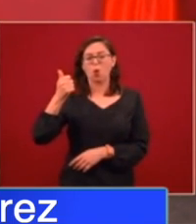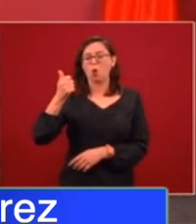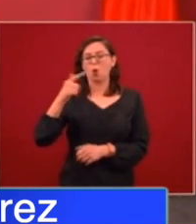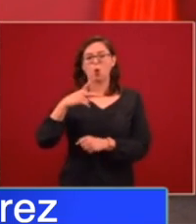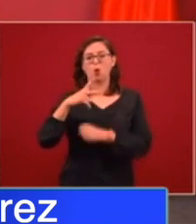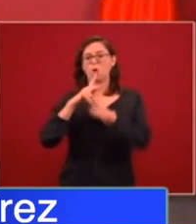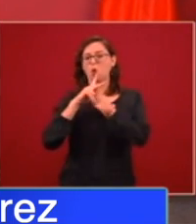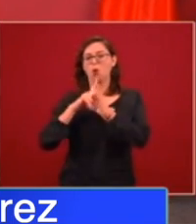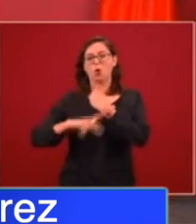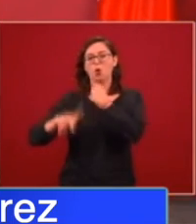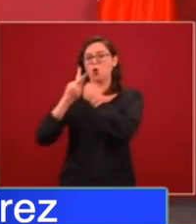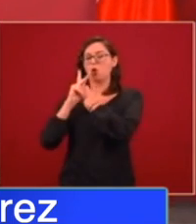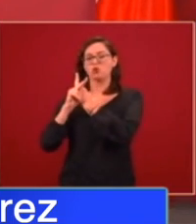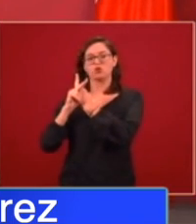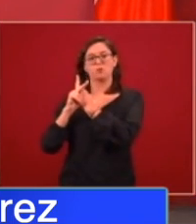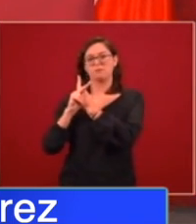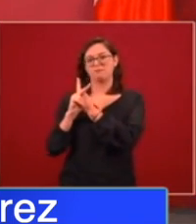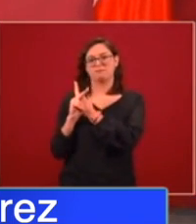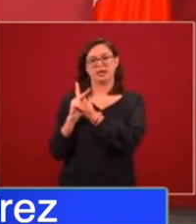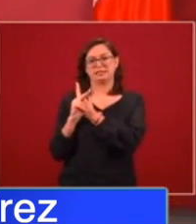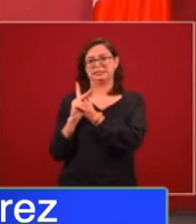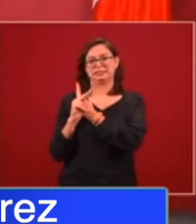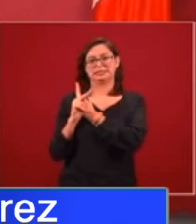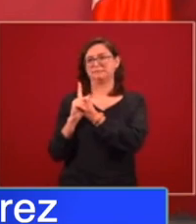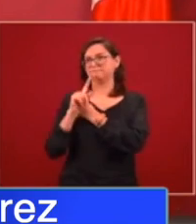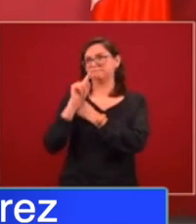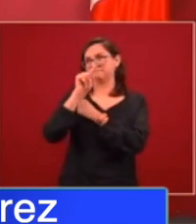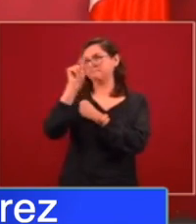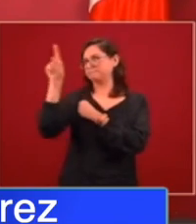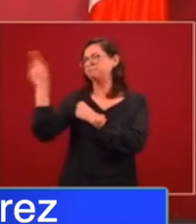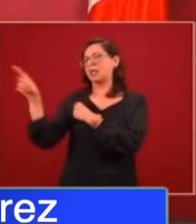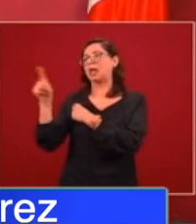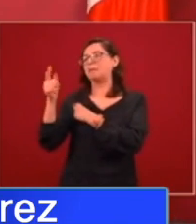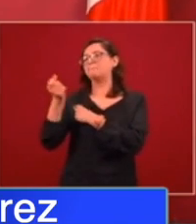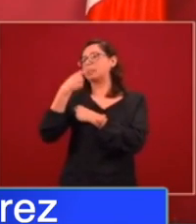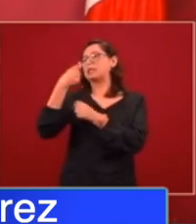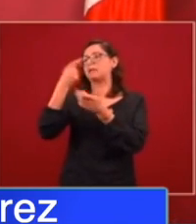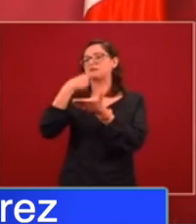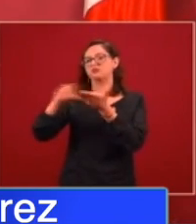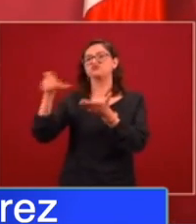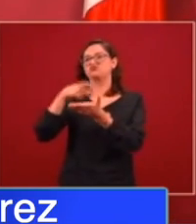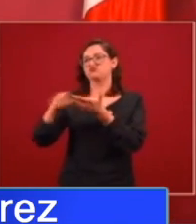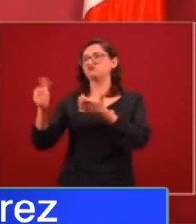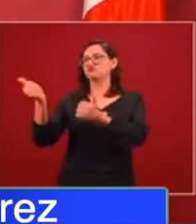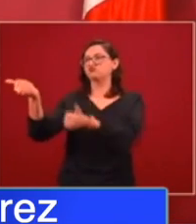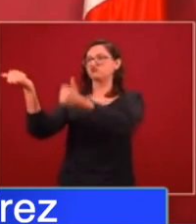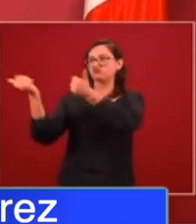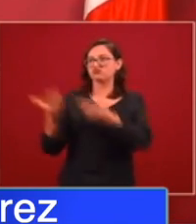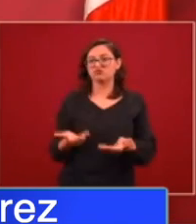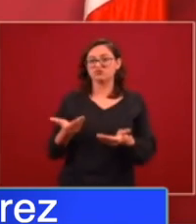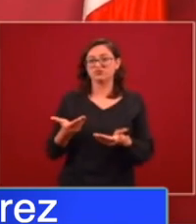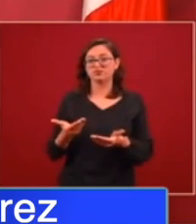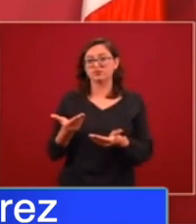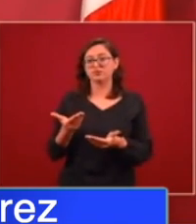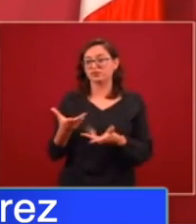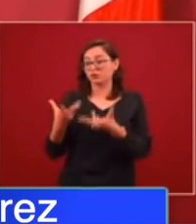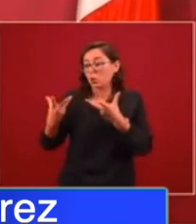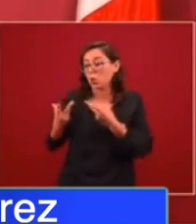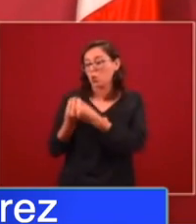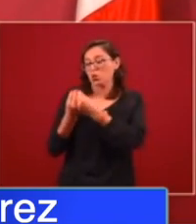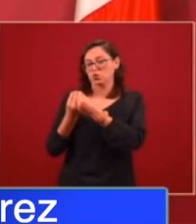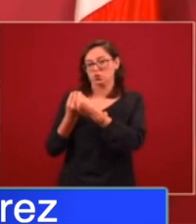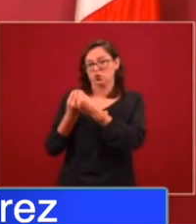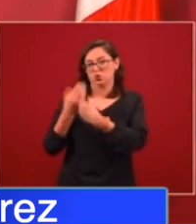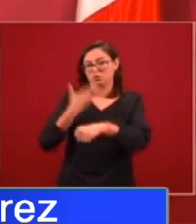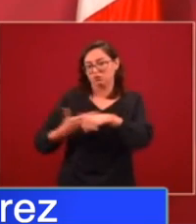los medicamentos en el extranjero, a través de la ONU,